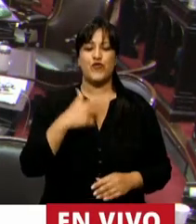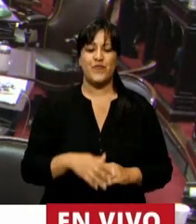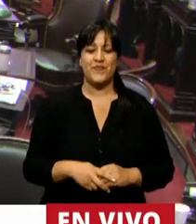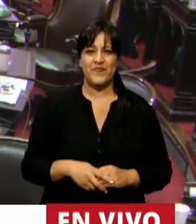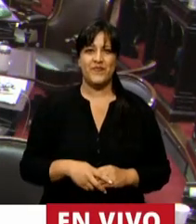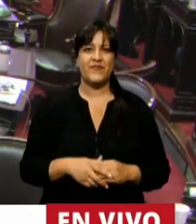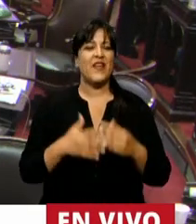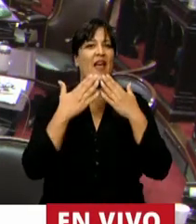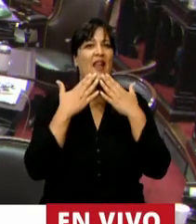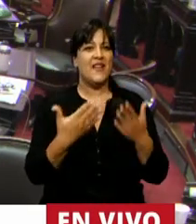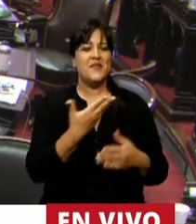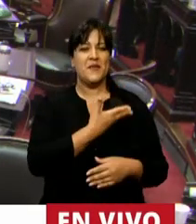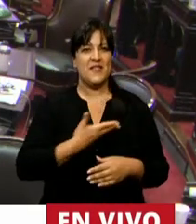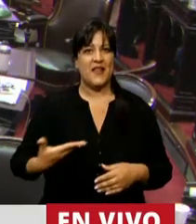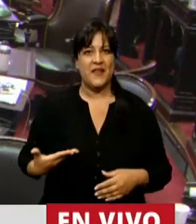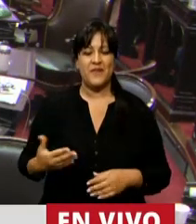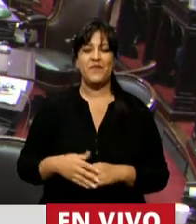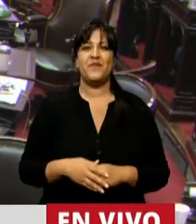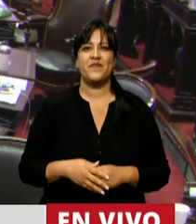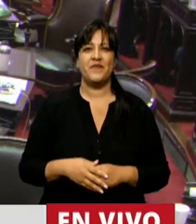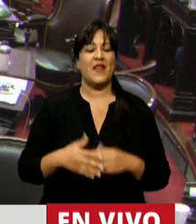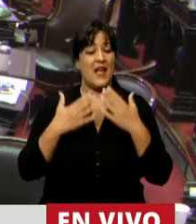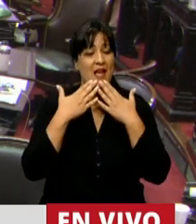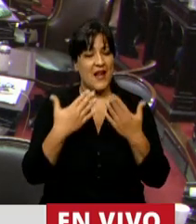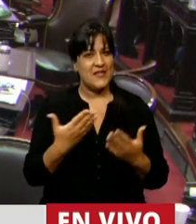Gracias, presidente. Gracias, presidente.